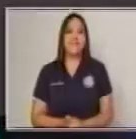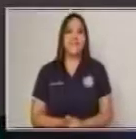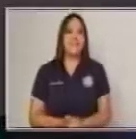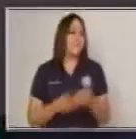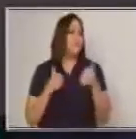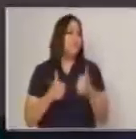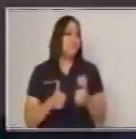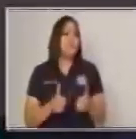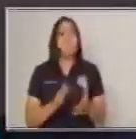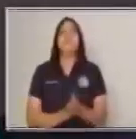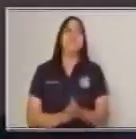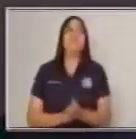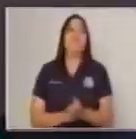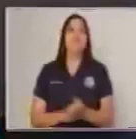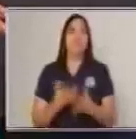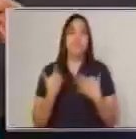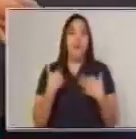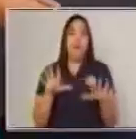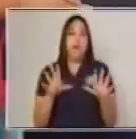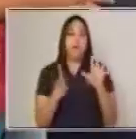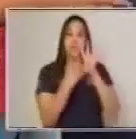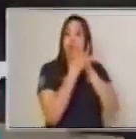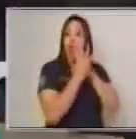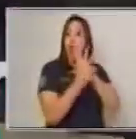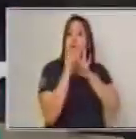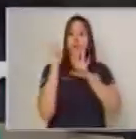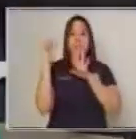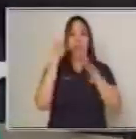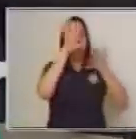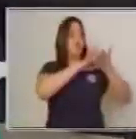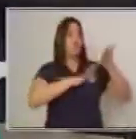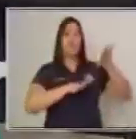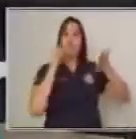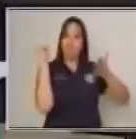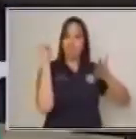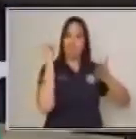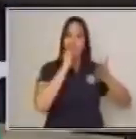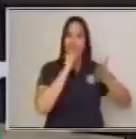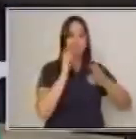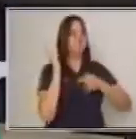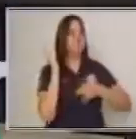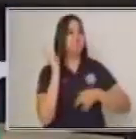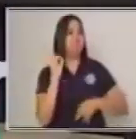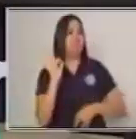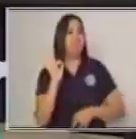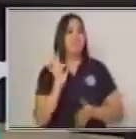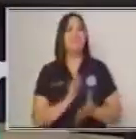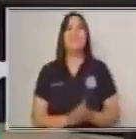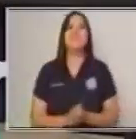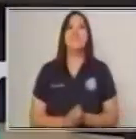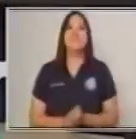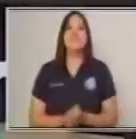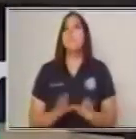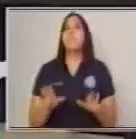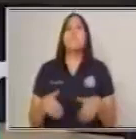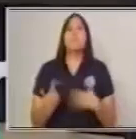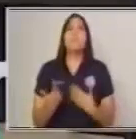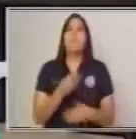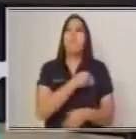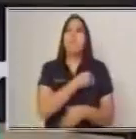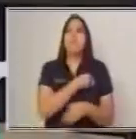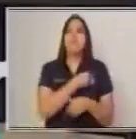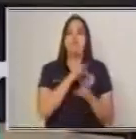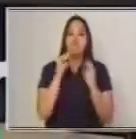Muy bien. ¿Lograron copiar el mapa mental en su cuaderno? Excelente. Ahora les quiero enseñar